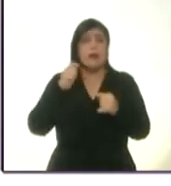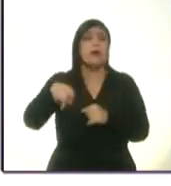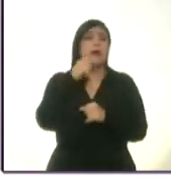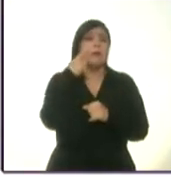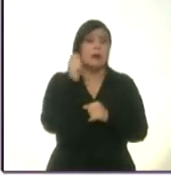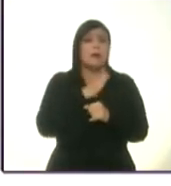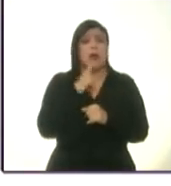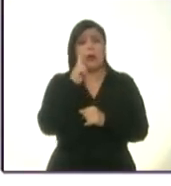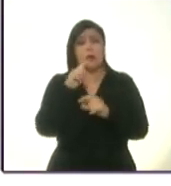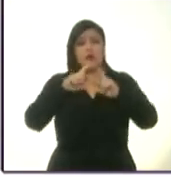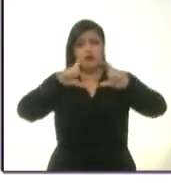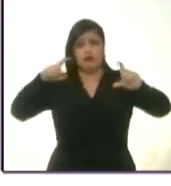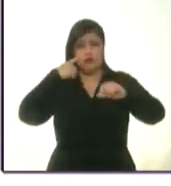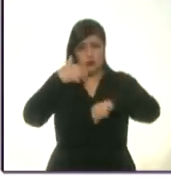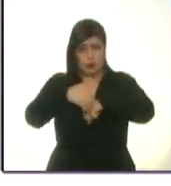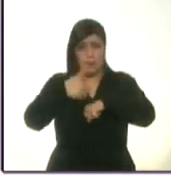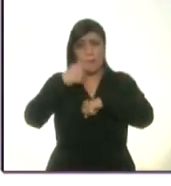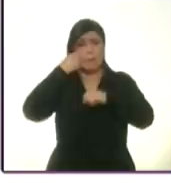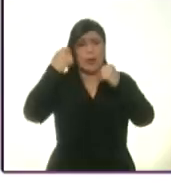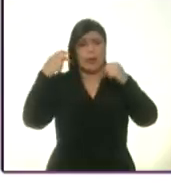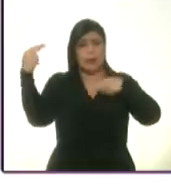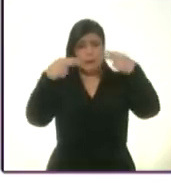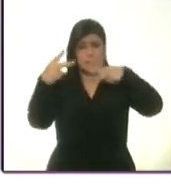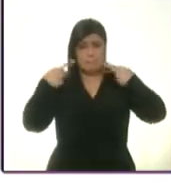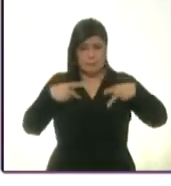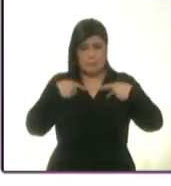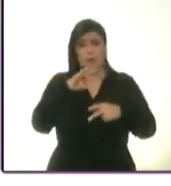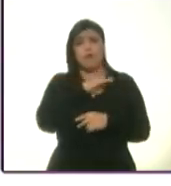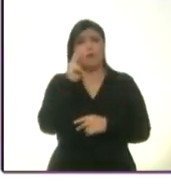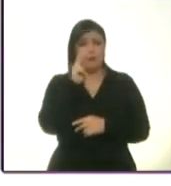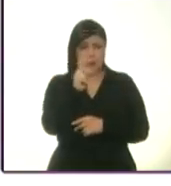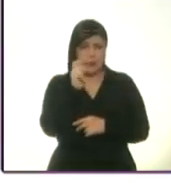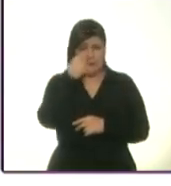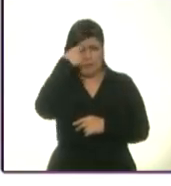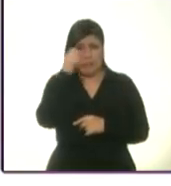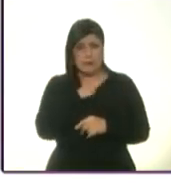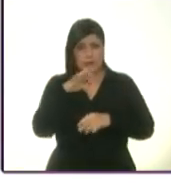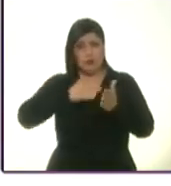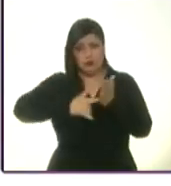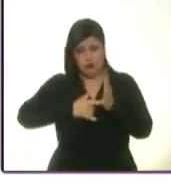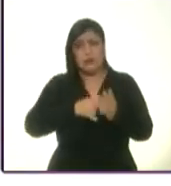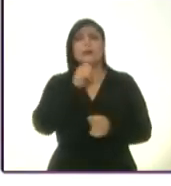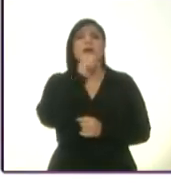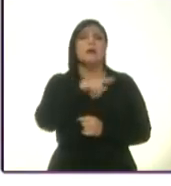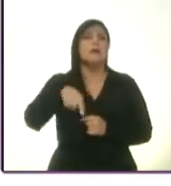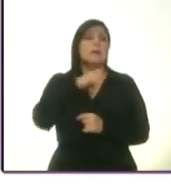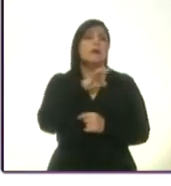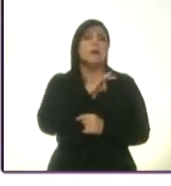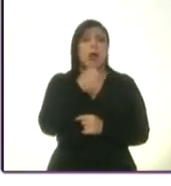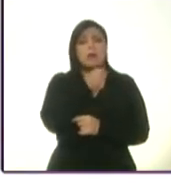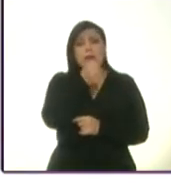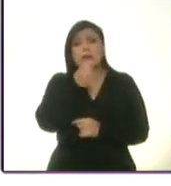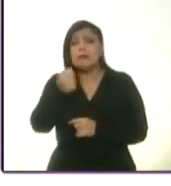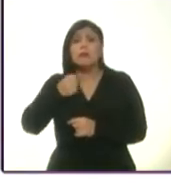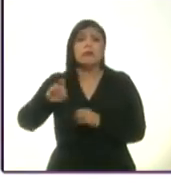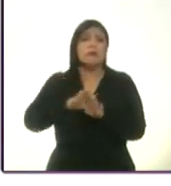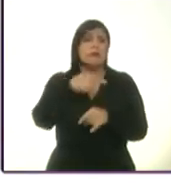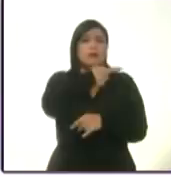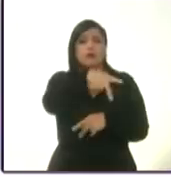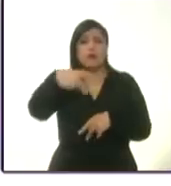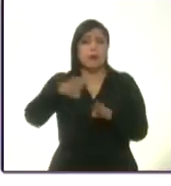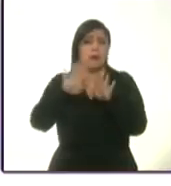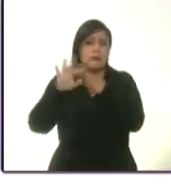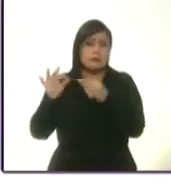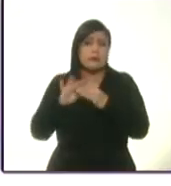cronómetro a la vista del auditorio y de las propias candidaturas se emitirá dado el uso de la palabra de acuerdo con el